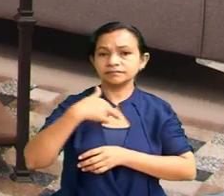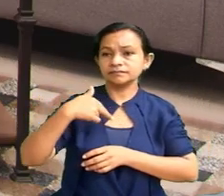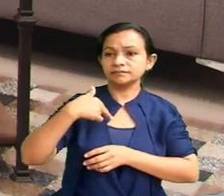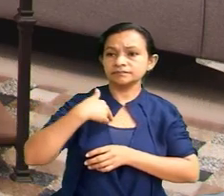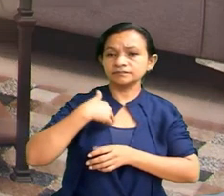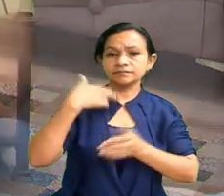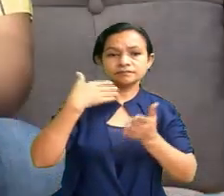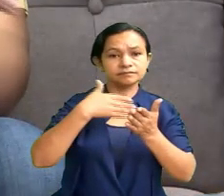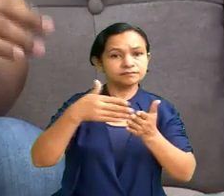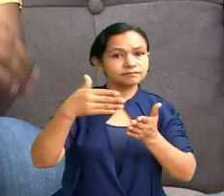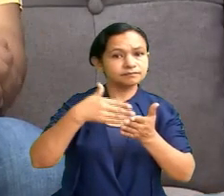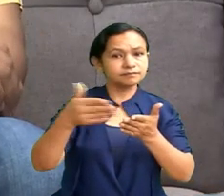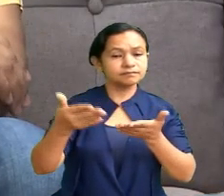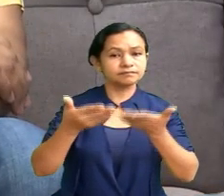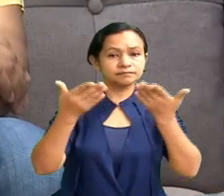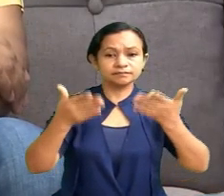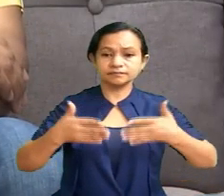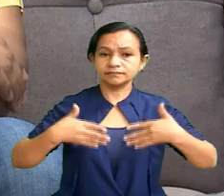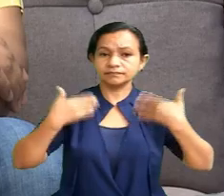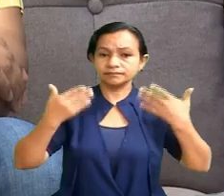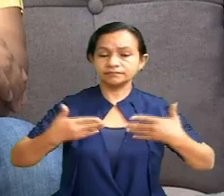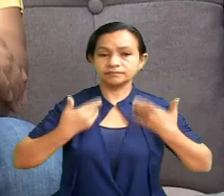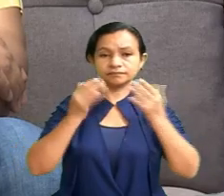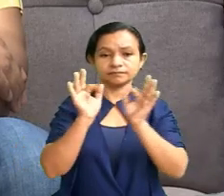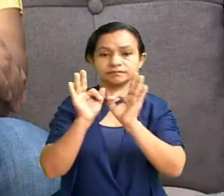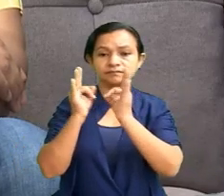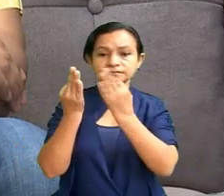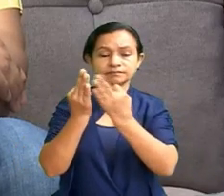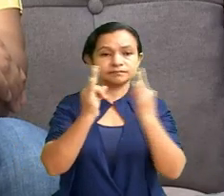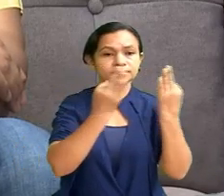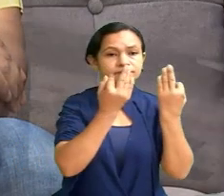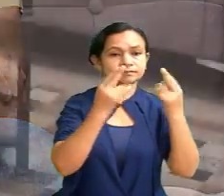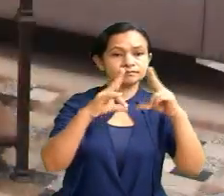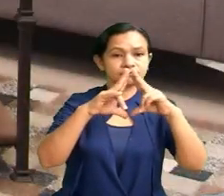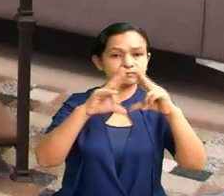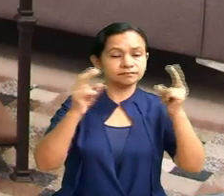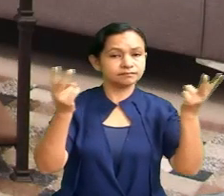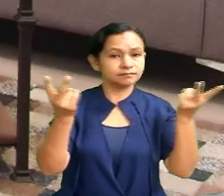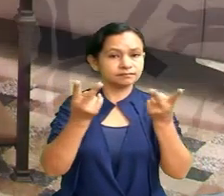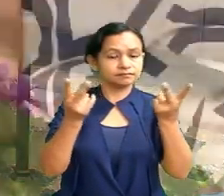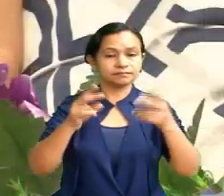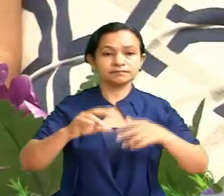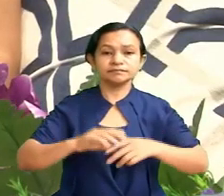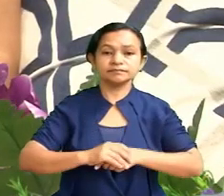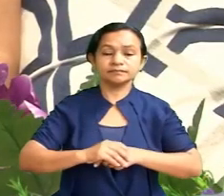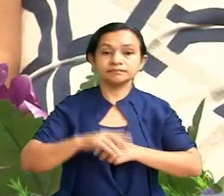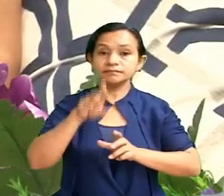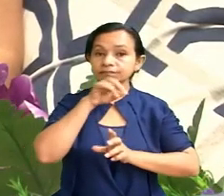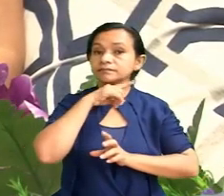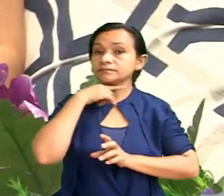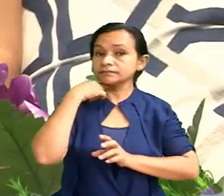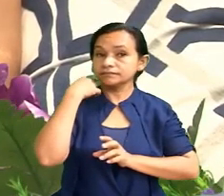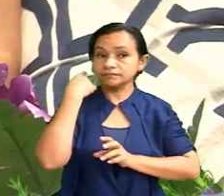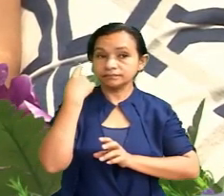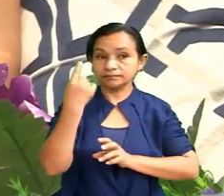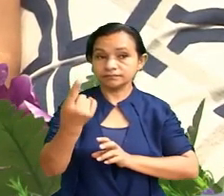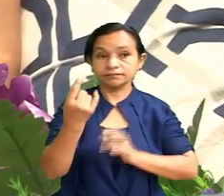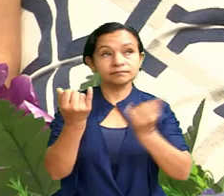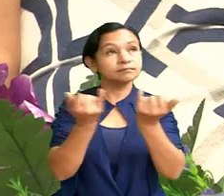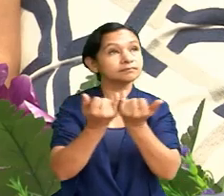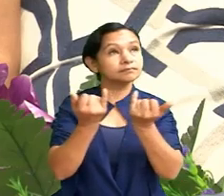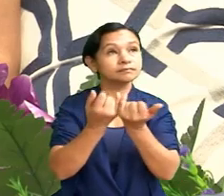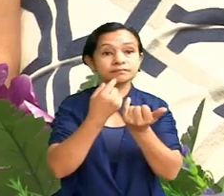facilitado para el goce y disfrute de la familia nicaragüenses sí bueno la verdad es que efectivamente como usted lo dice